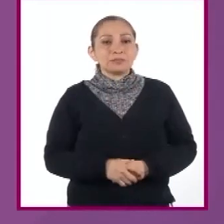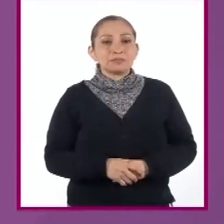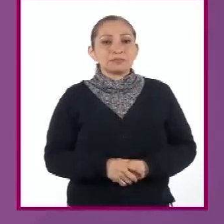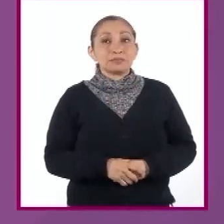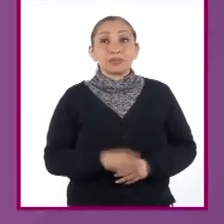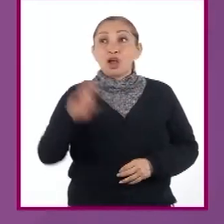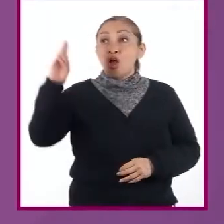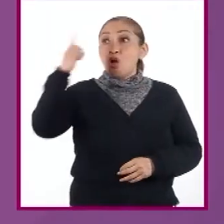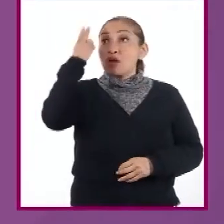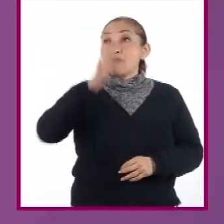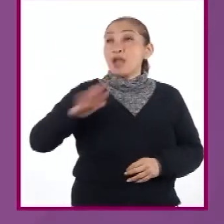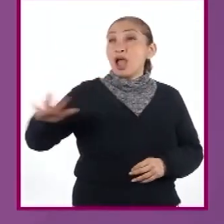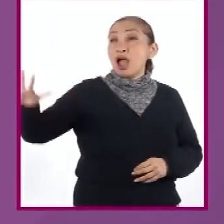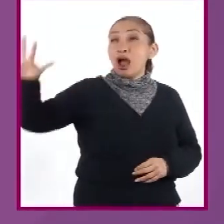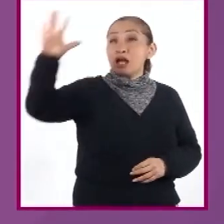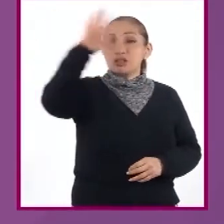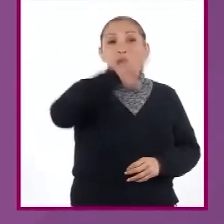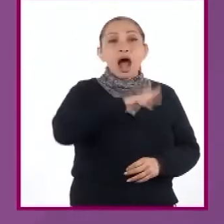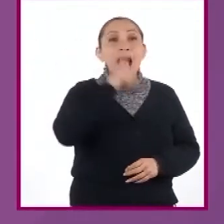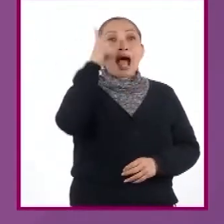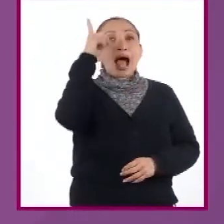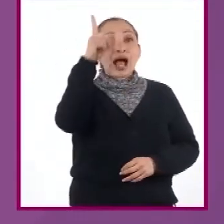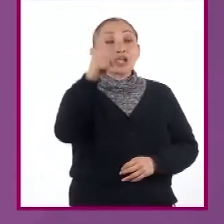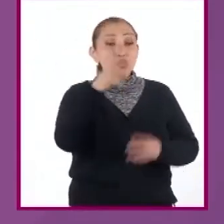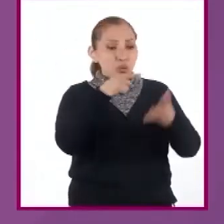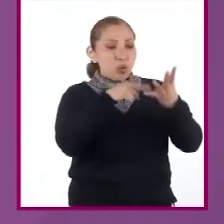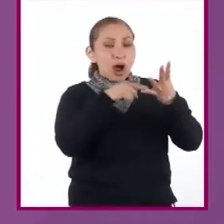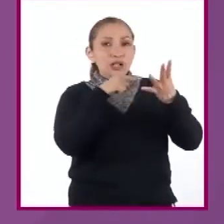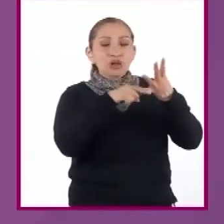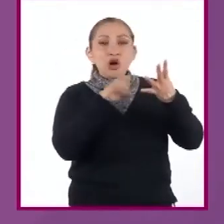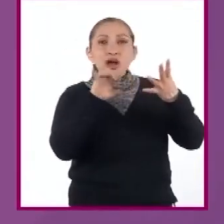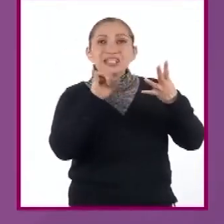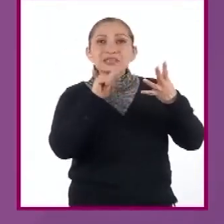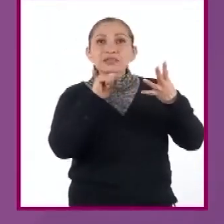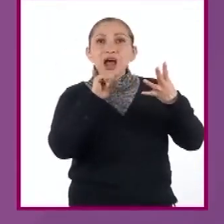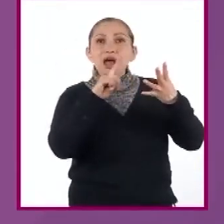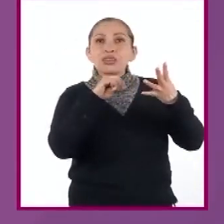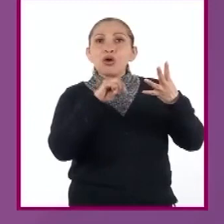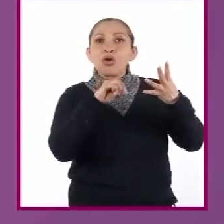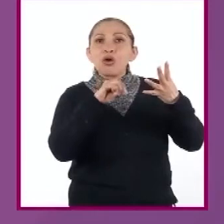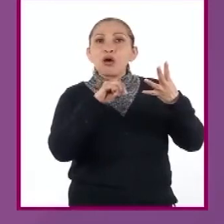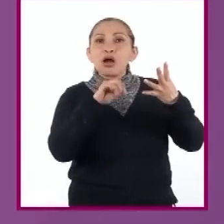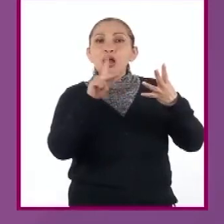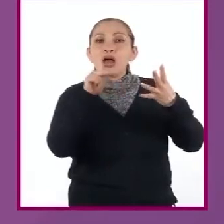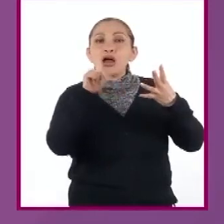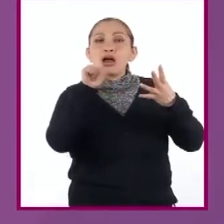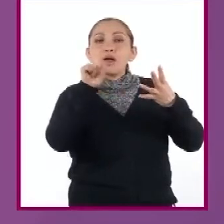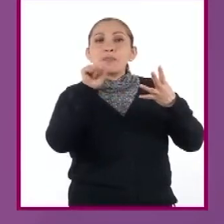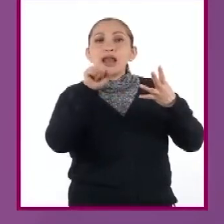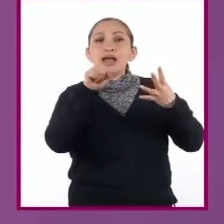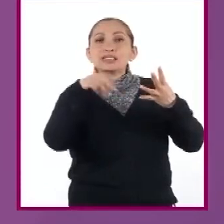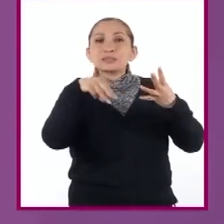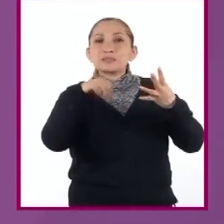En el universo existe un cuarto estado de agregación de la materia, el plasma.